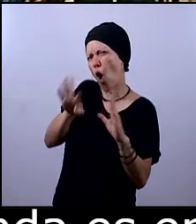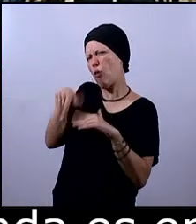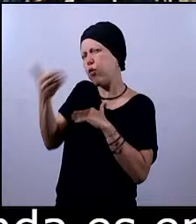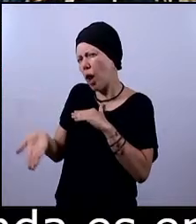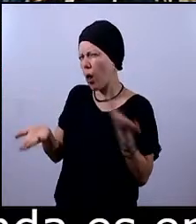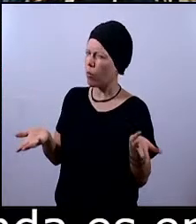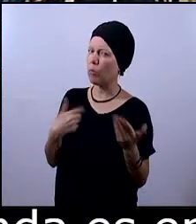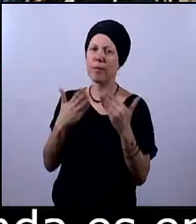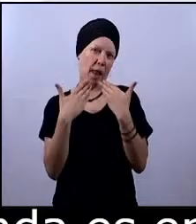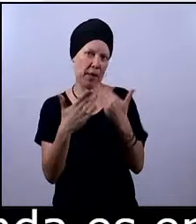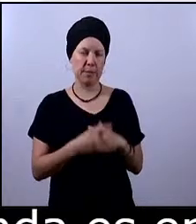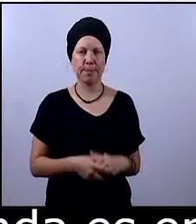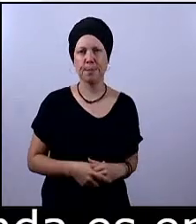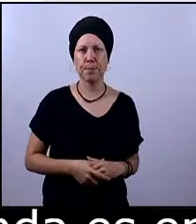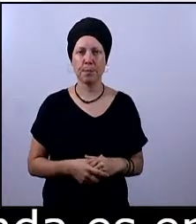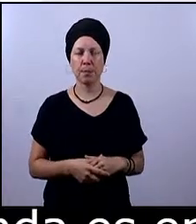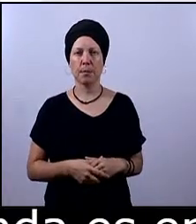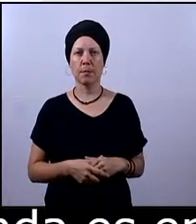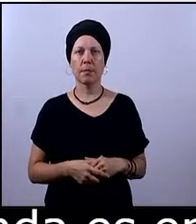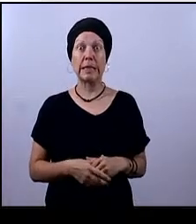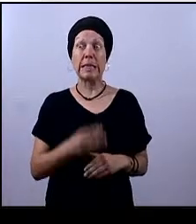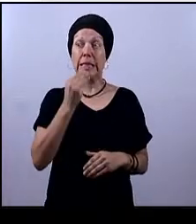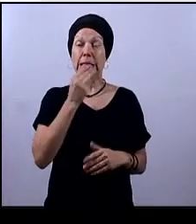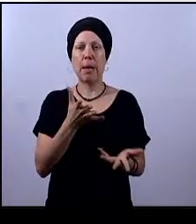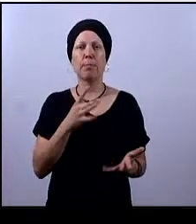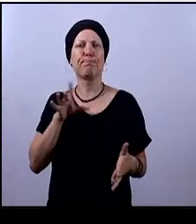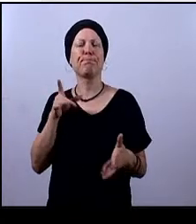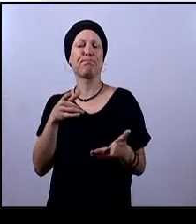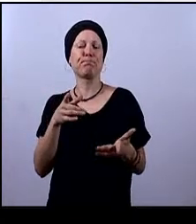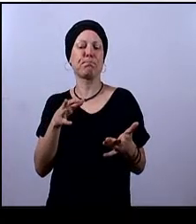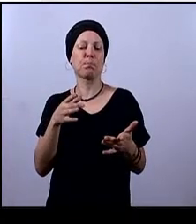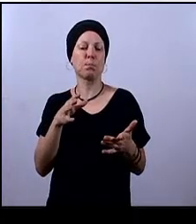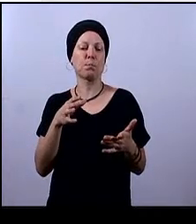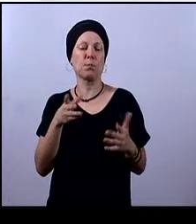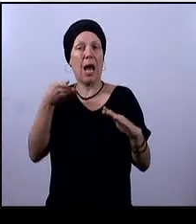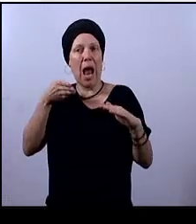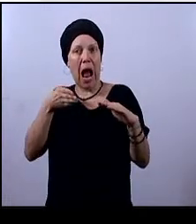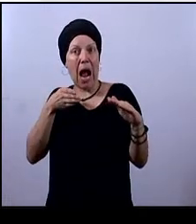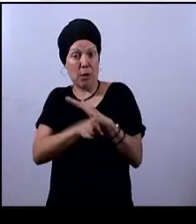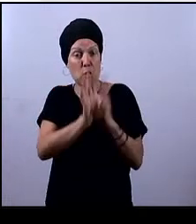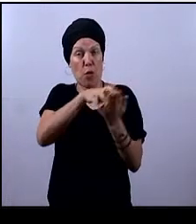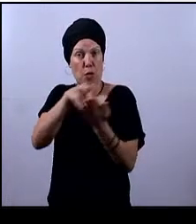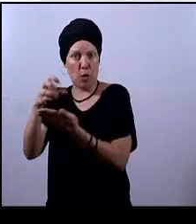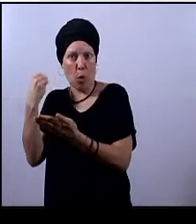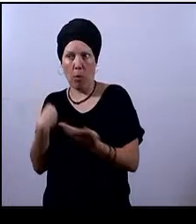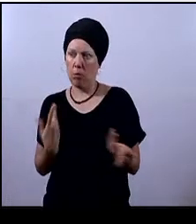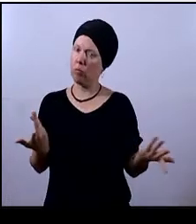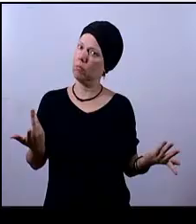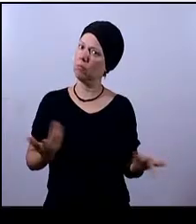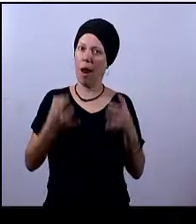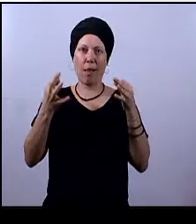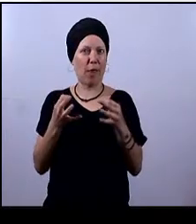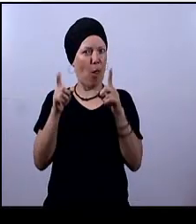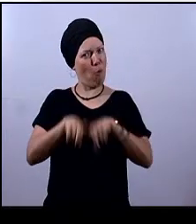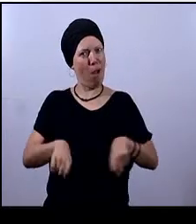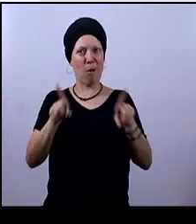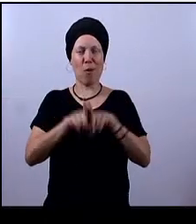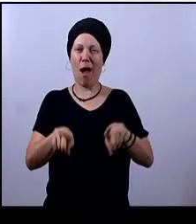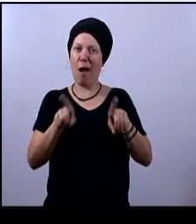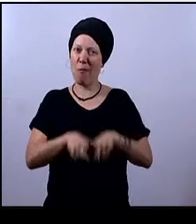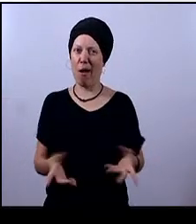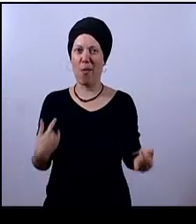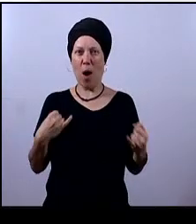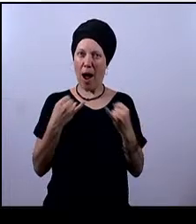lectivo? Gracias. Bien, en relación al acceso a esos centros, pues garantizado como siempre, con